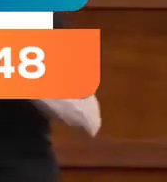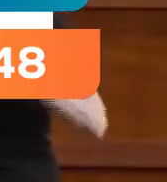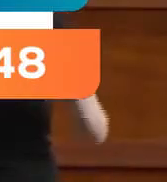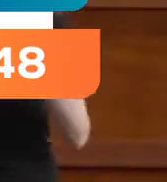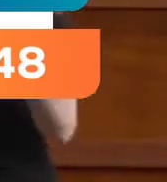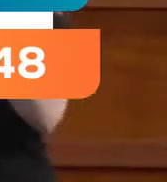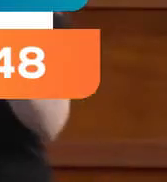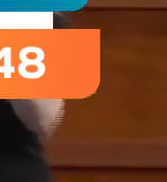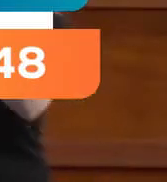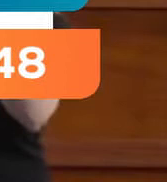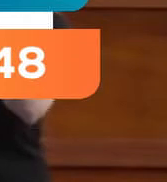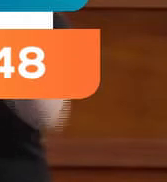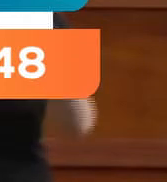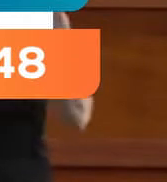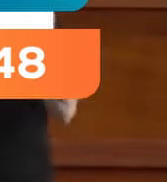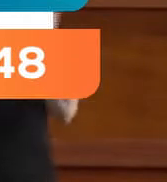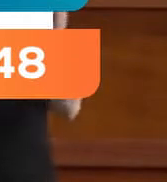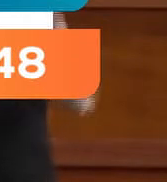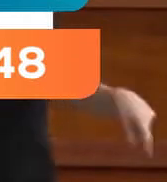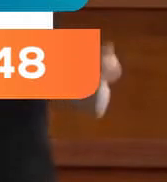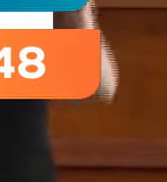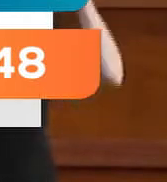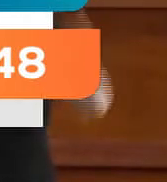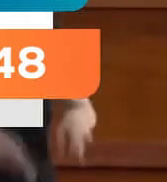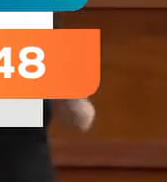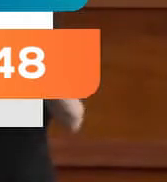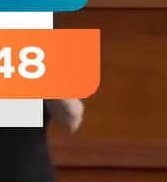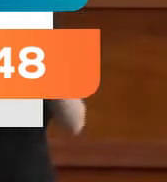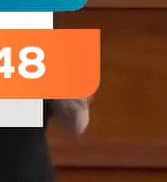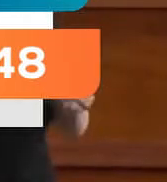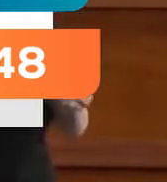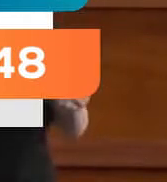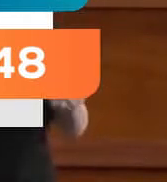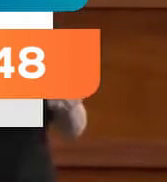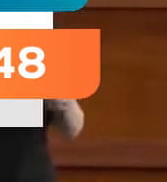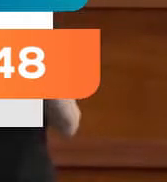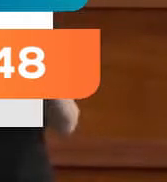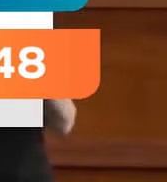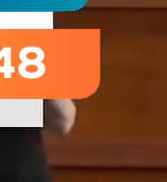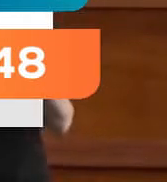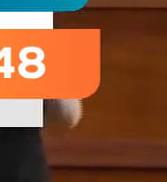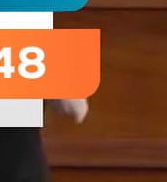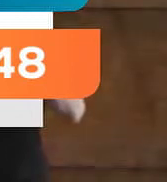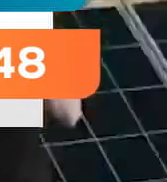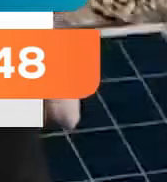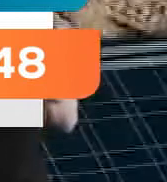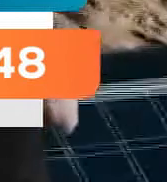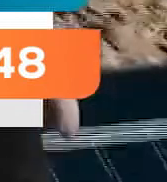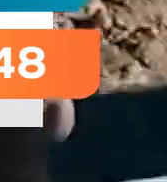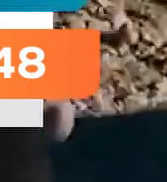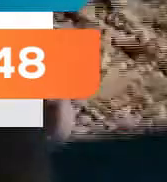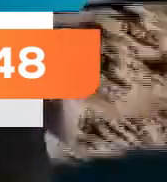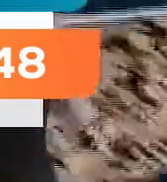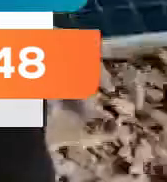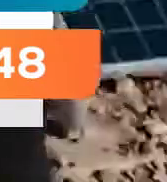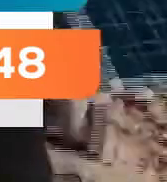materia prima, industrializarla y producir lo esencial para que esa energía pueda funcionar.